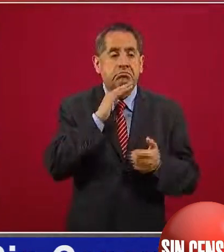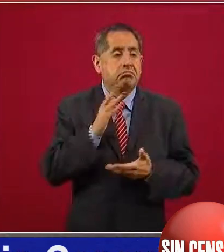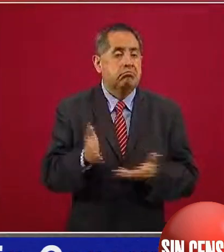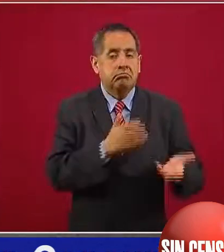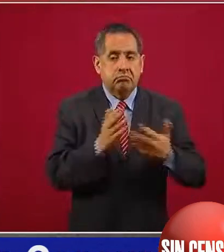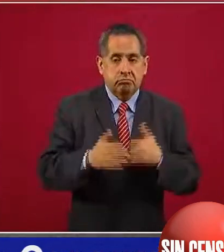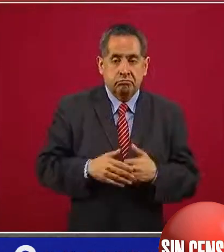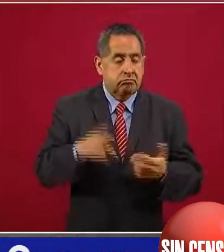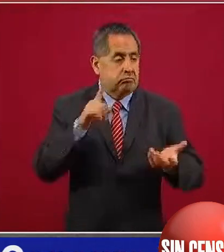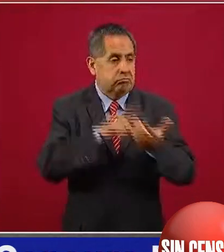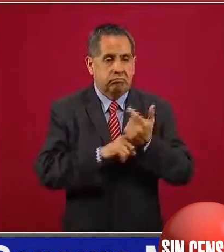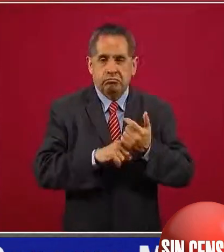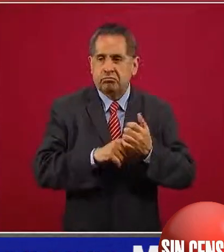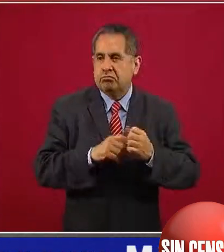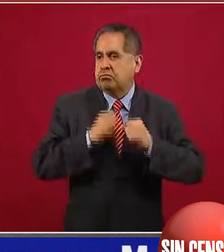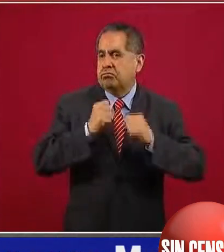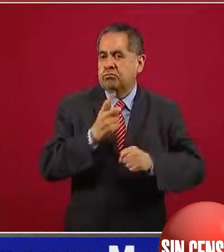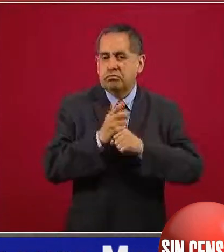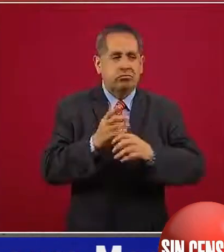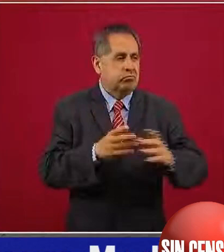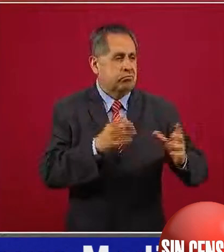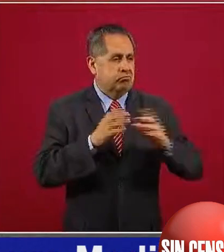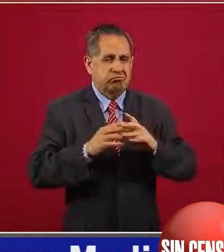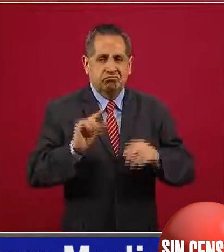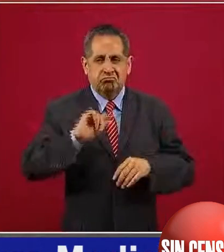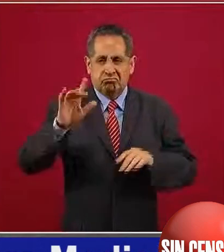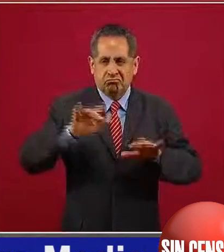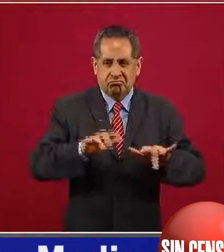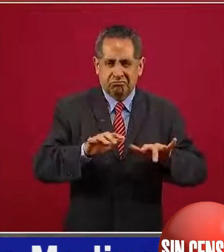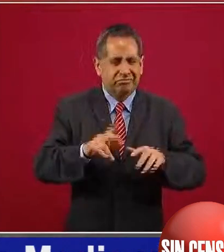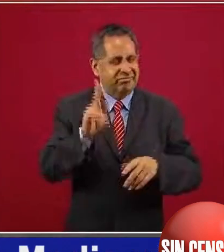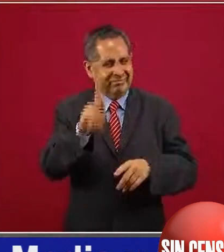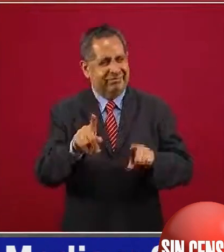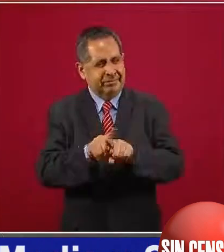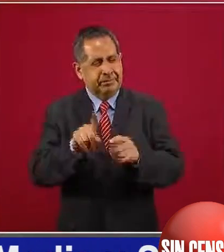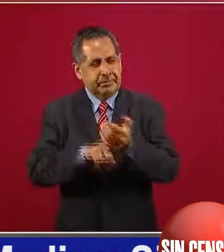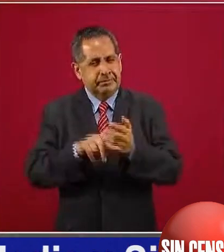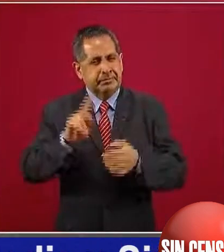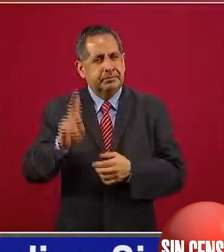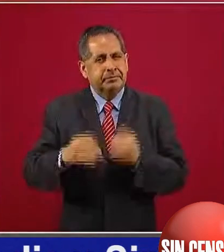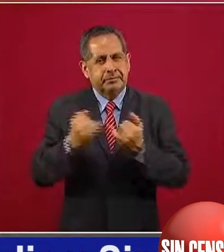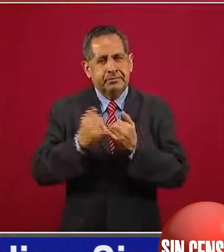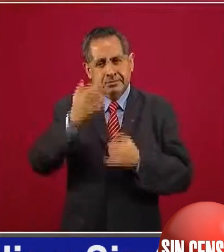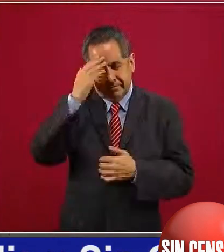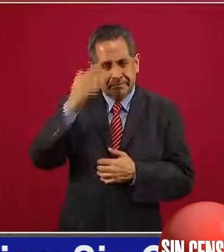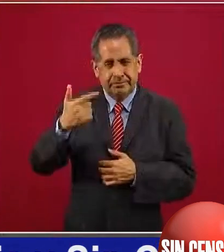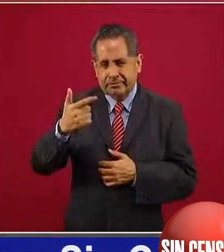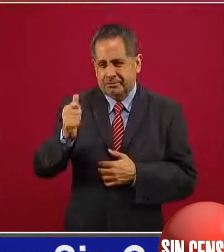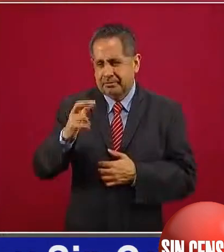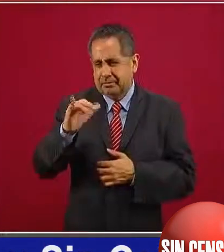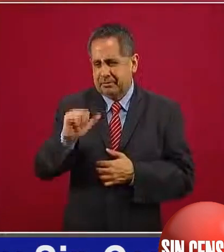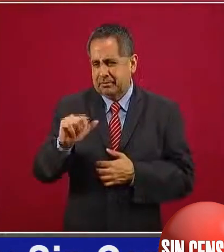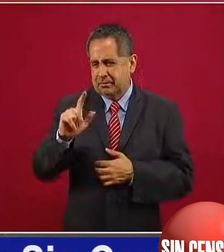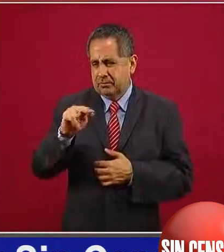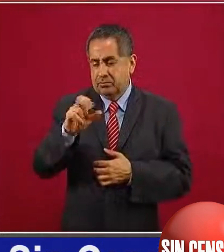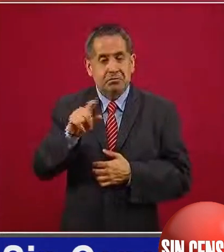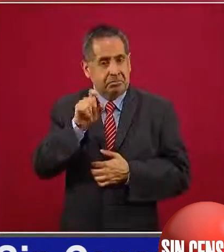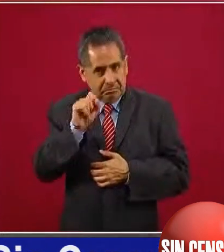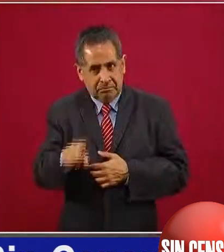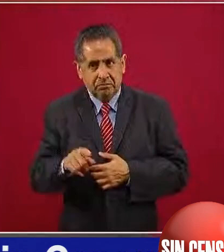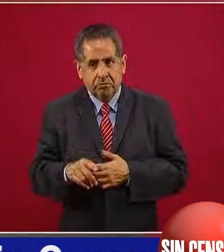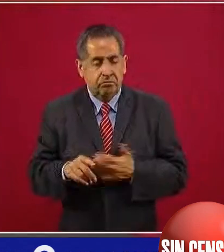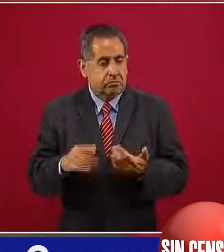un búnker con alta tecnología, así como los que tenía García Luna,